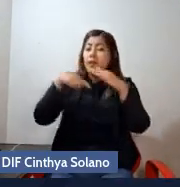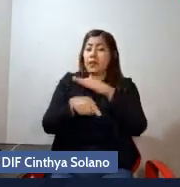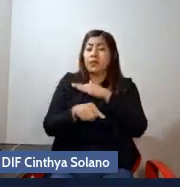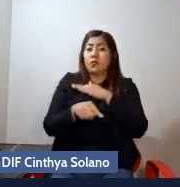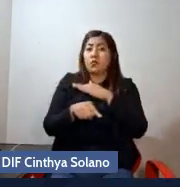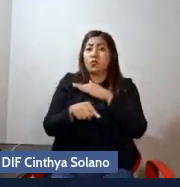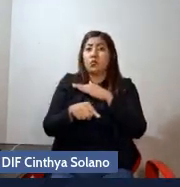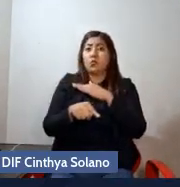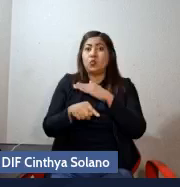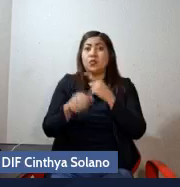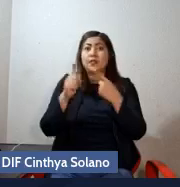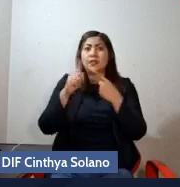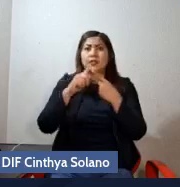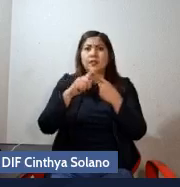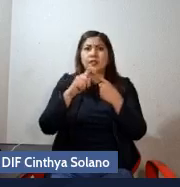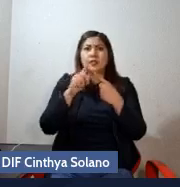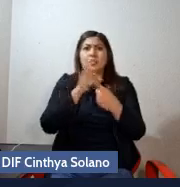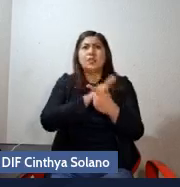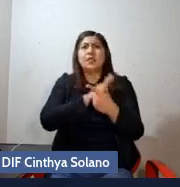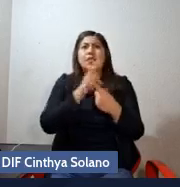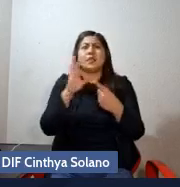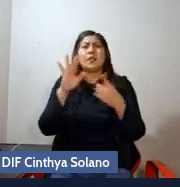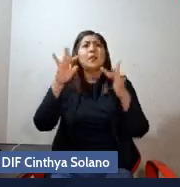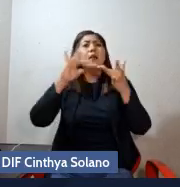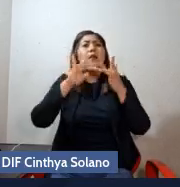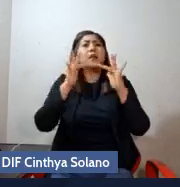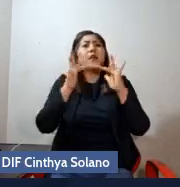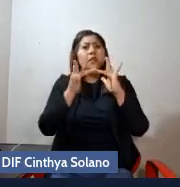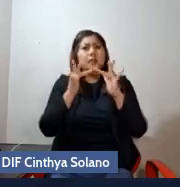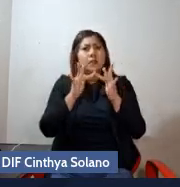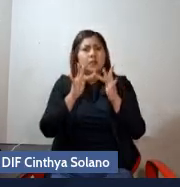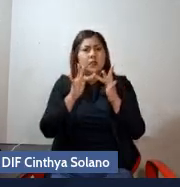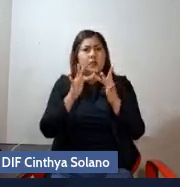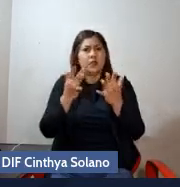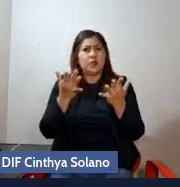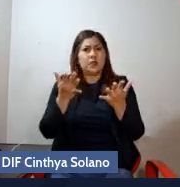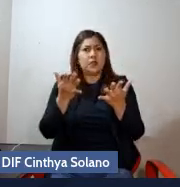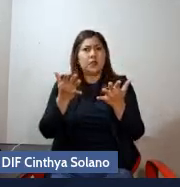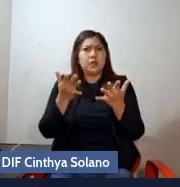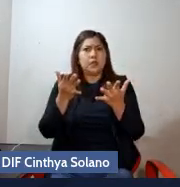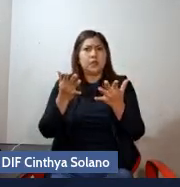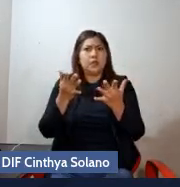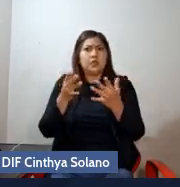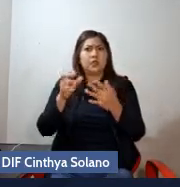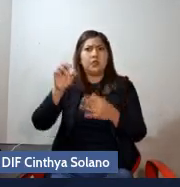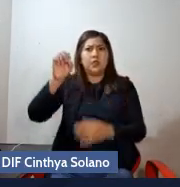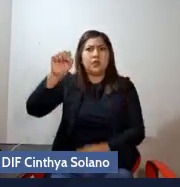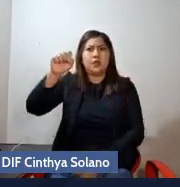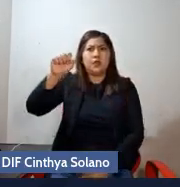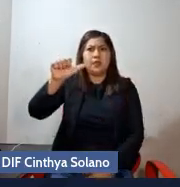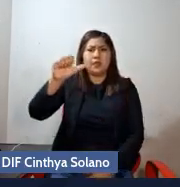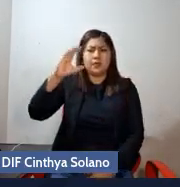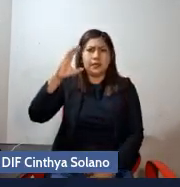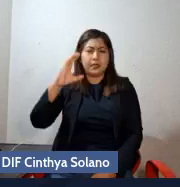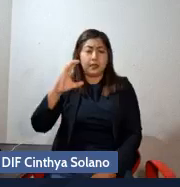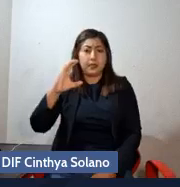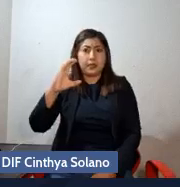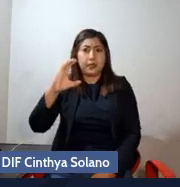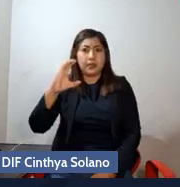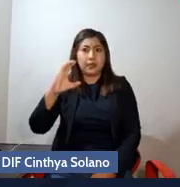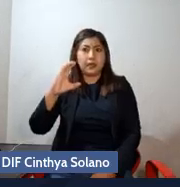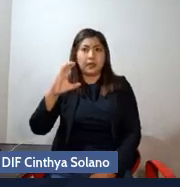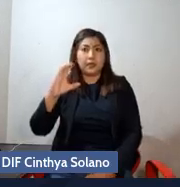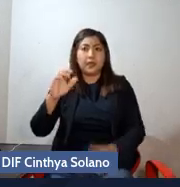Esto puede ser a través de los medios que denominamos SAC en FICEL. son los sistemas de atención